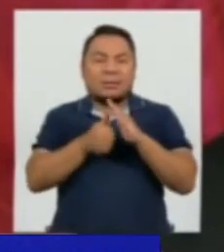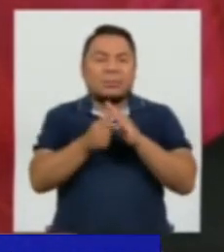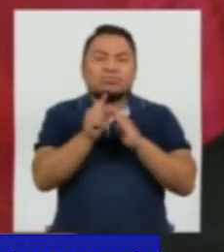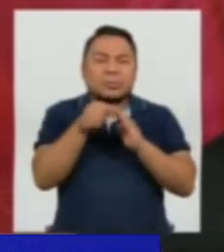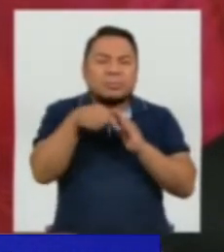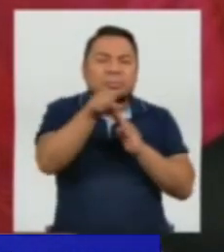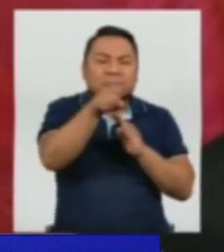posible